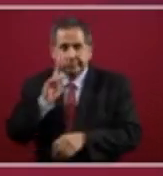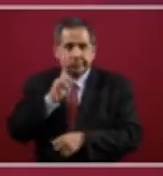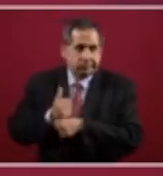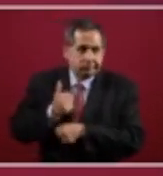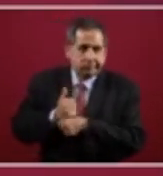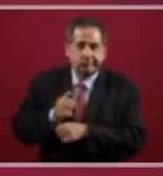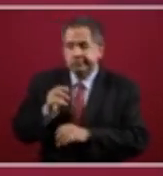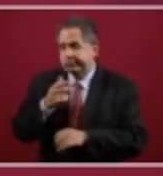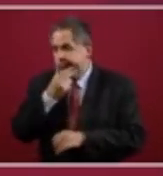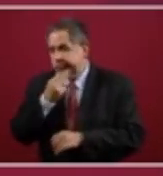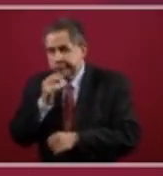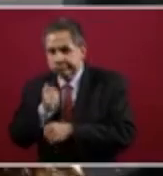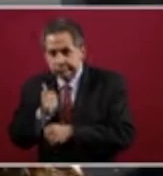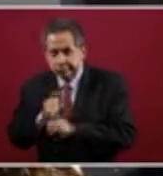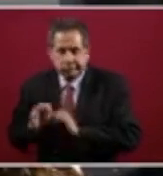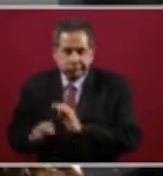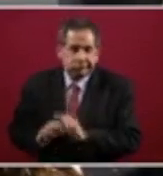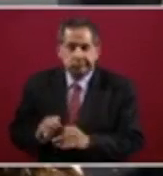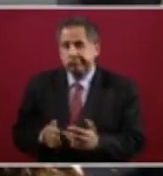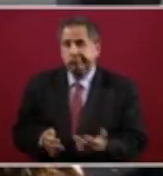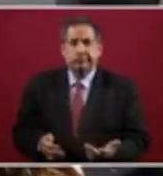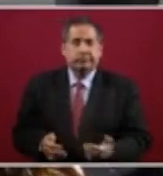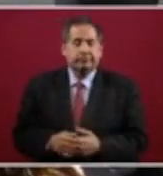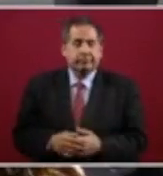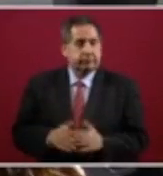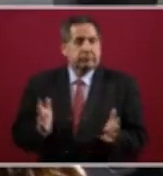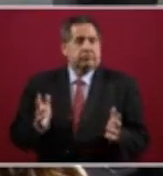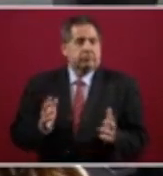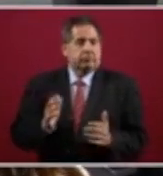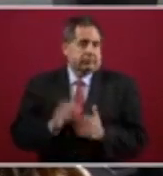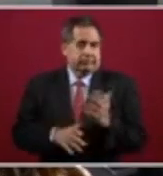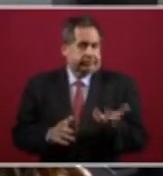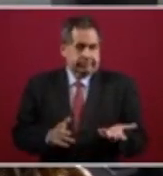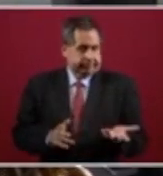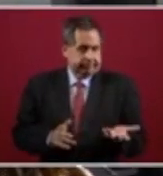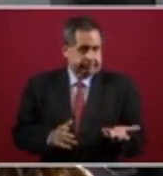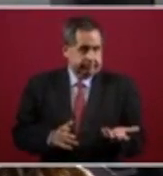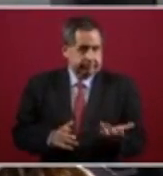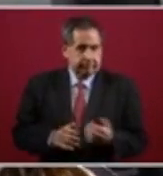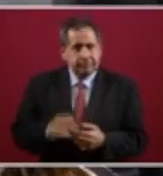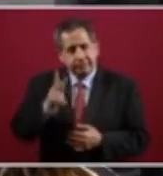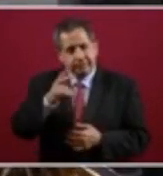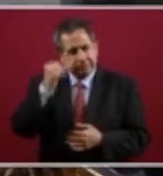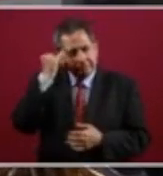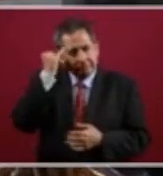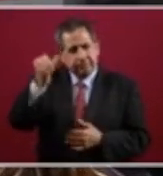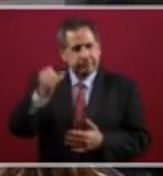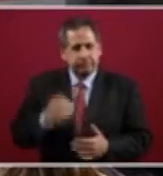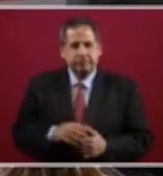abuelitas, abuelitos, y hasta ahí. Pero imagínense,